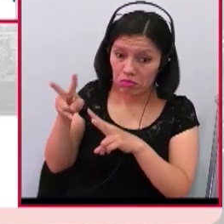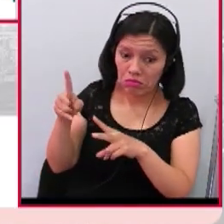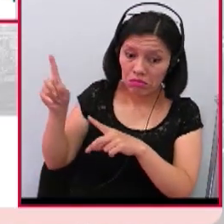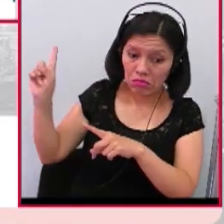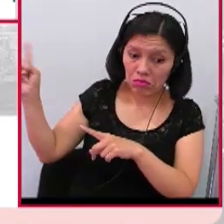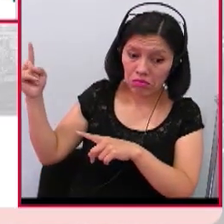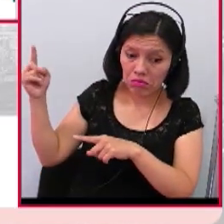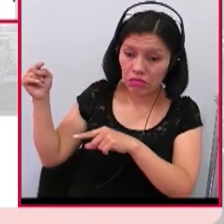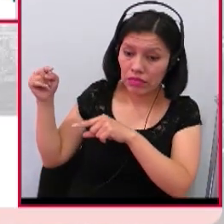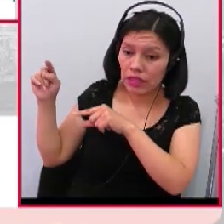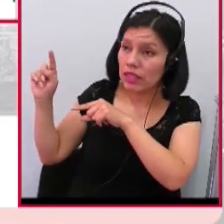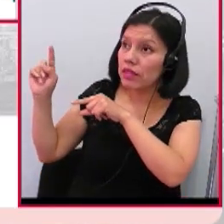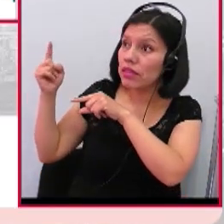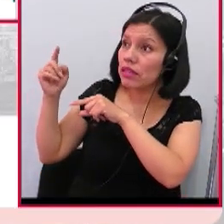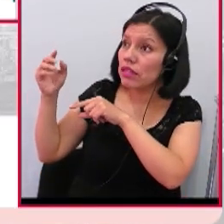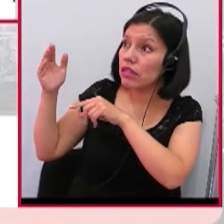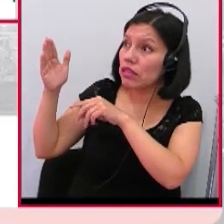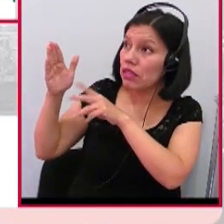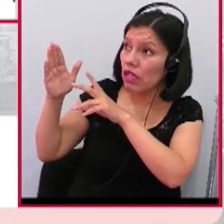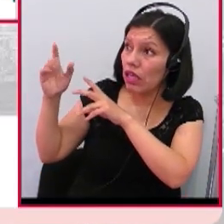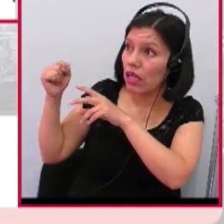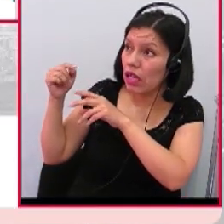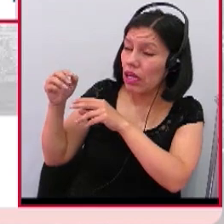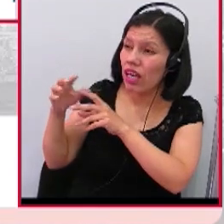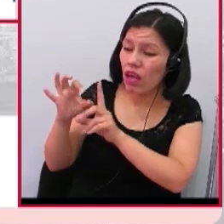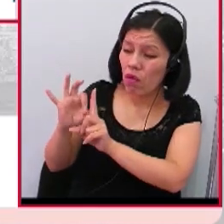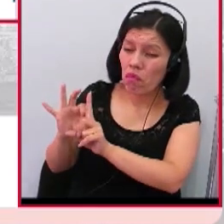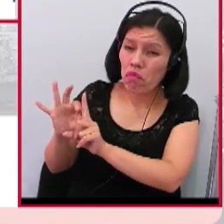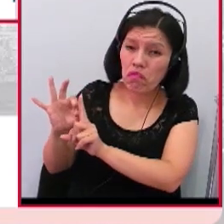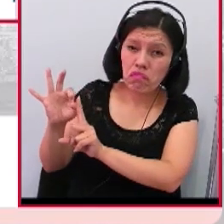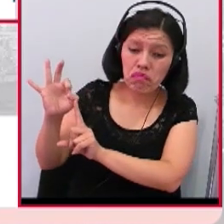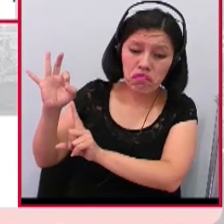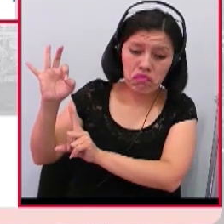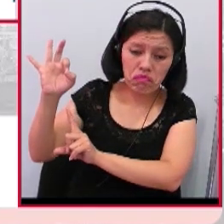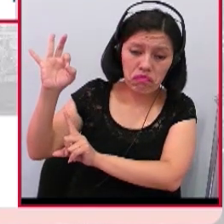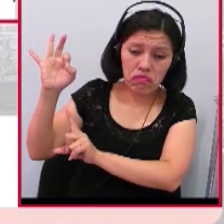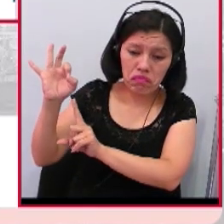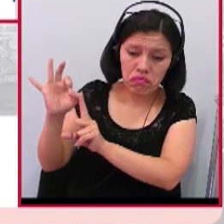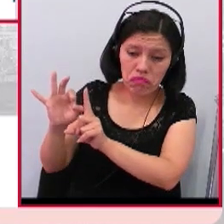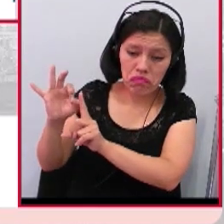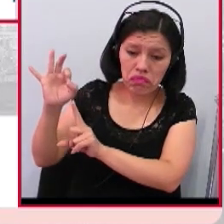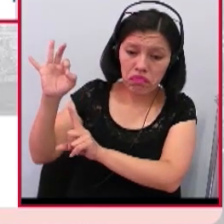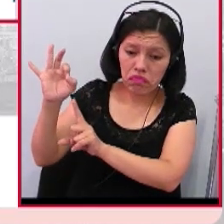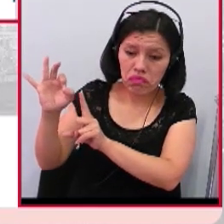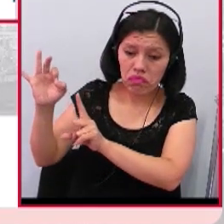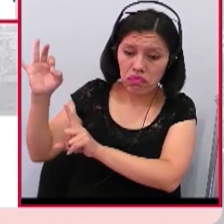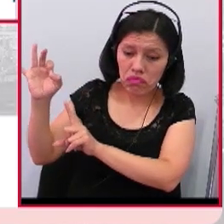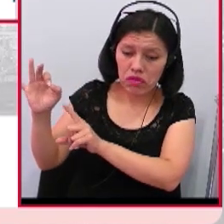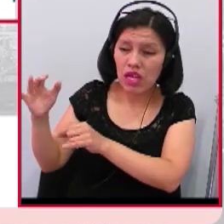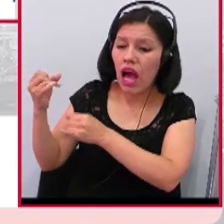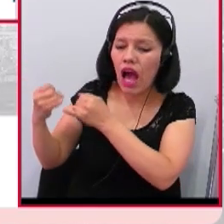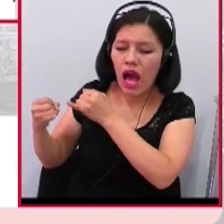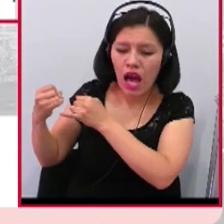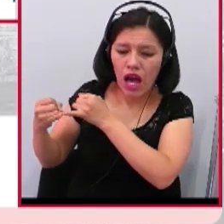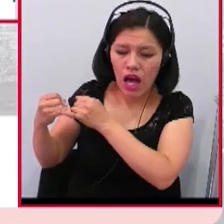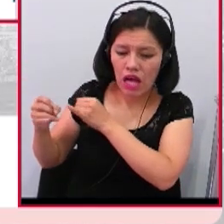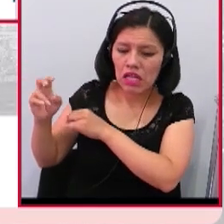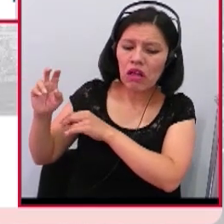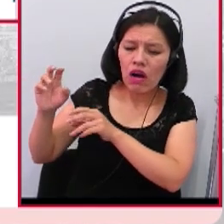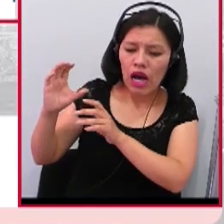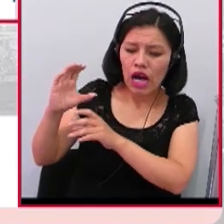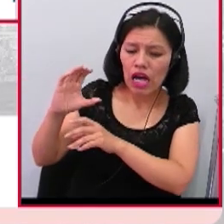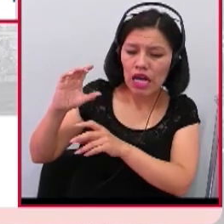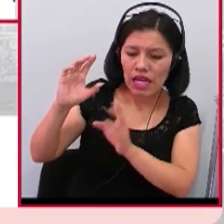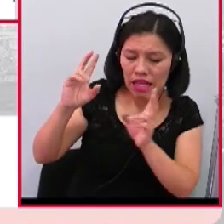campañas, la rampa de temperatura era bien alta. Las últimas campañas ya no hacemos eso. Intentamos